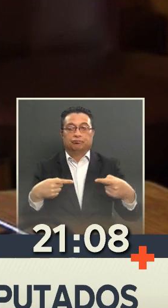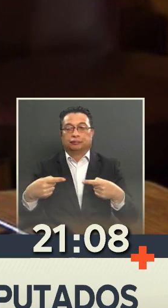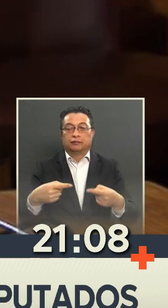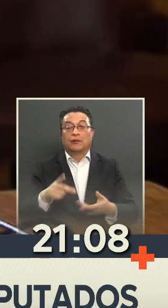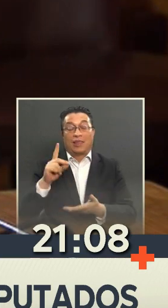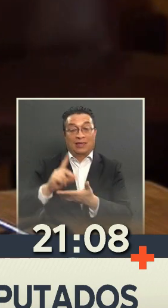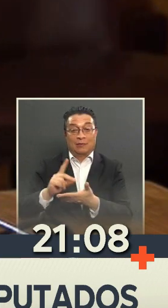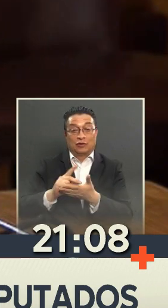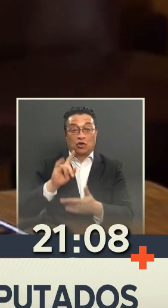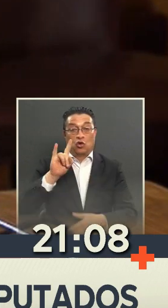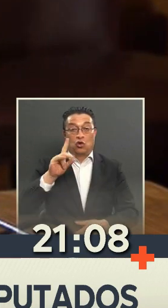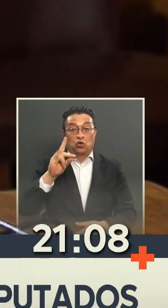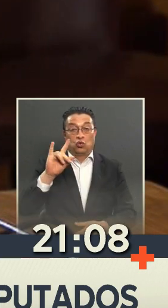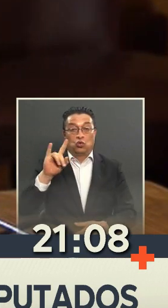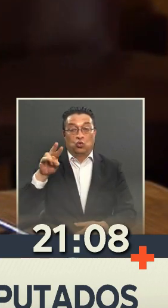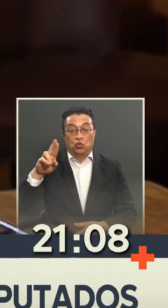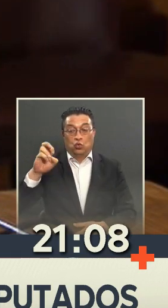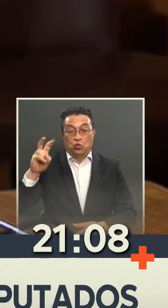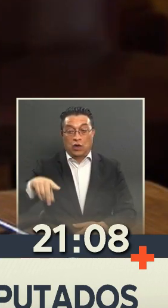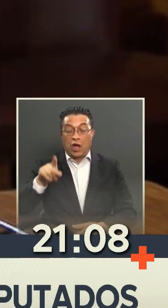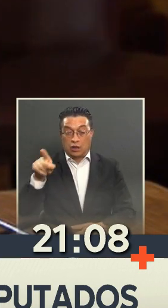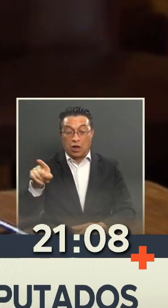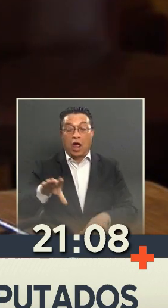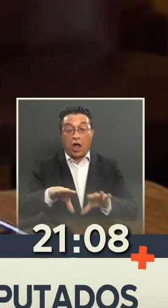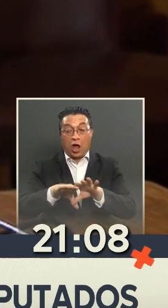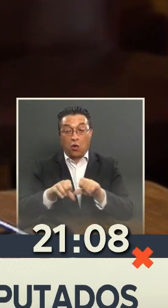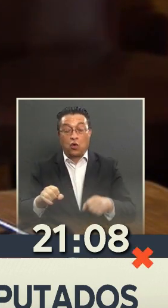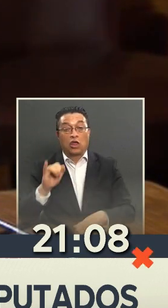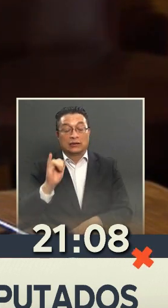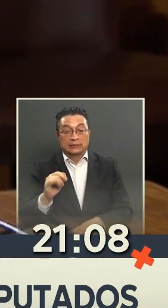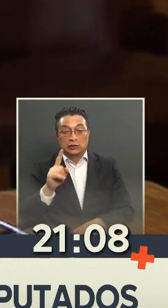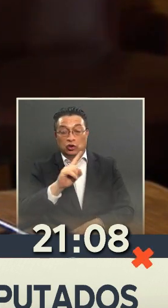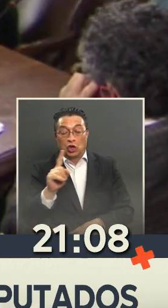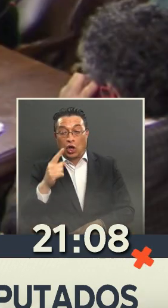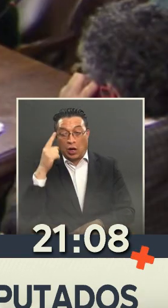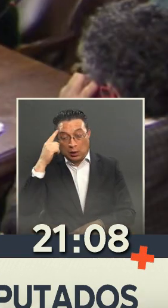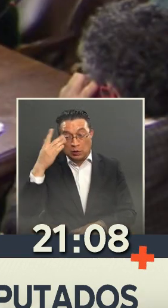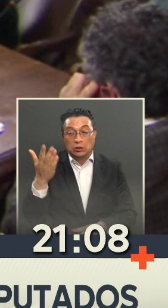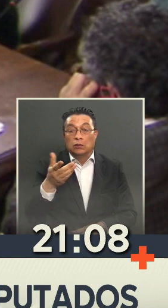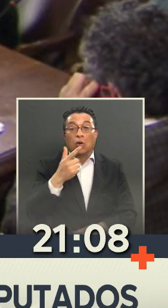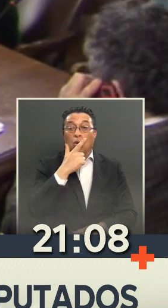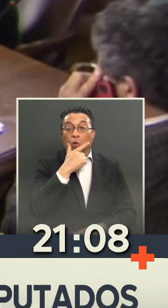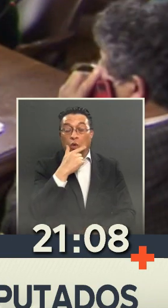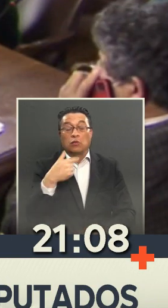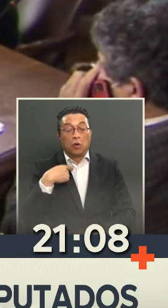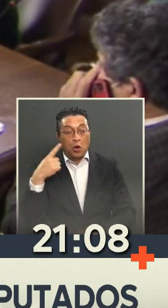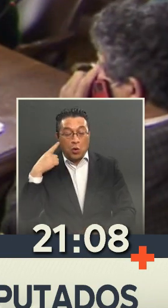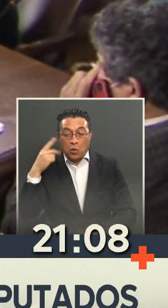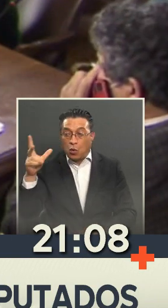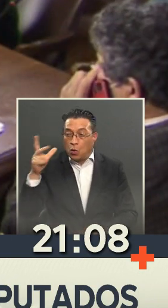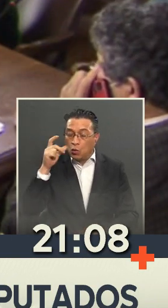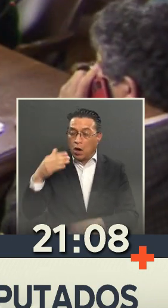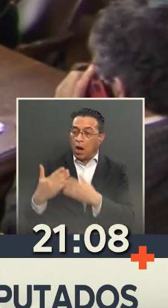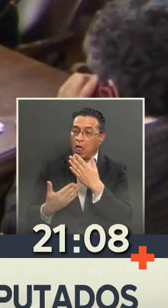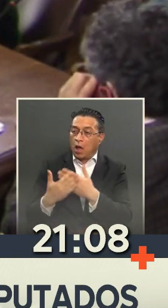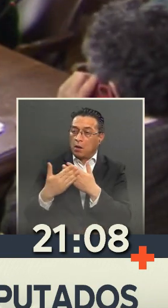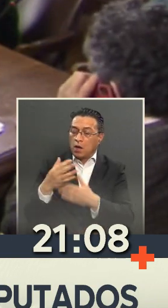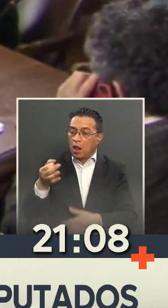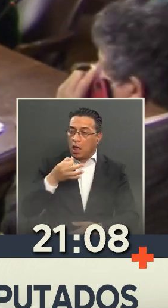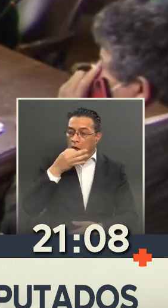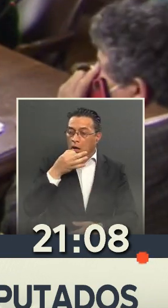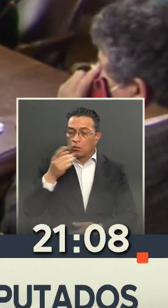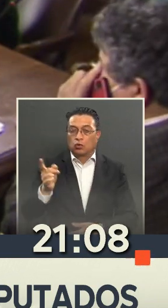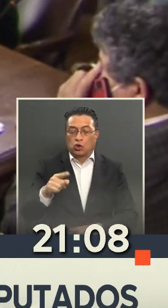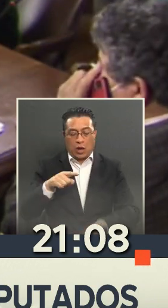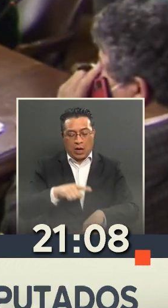Urán, si está de acuerdo con lo que piensa o no, eso es mi duda. Porque lo escuché hoy día en el matinal diciendo que no era el minuto